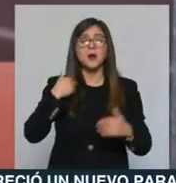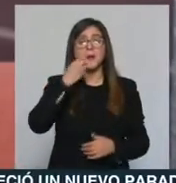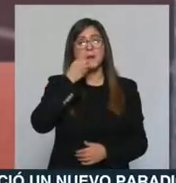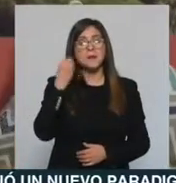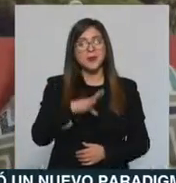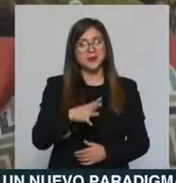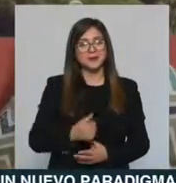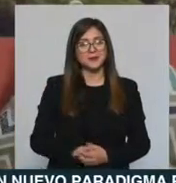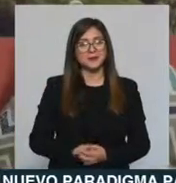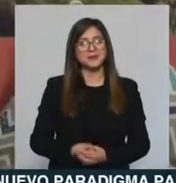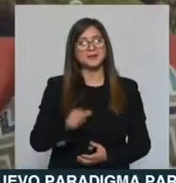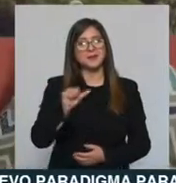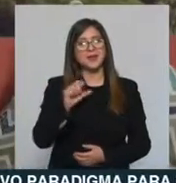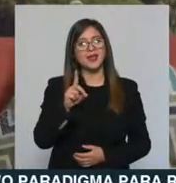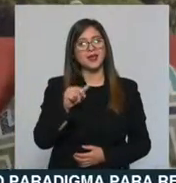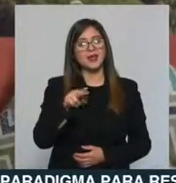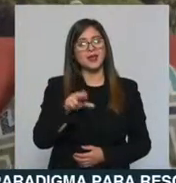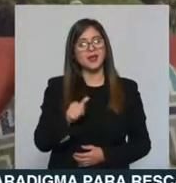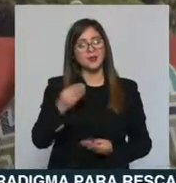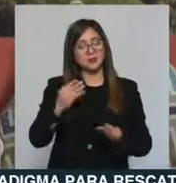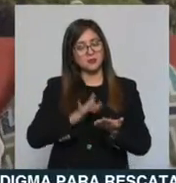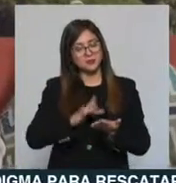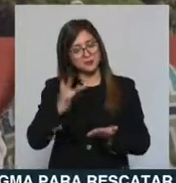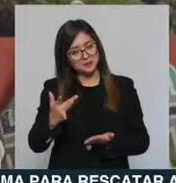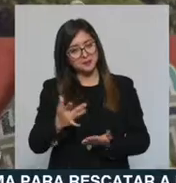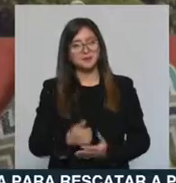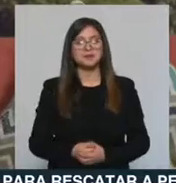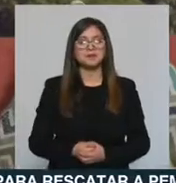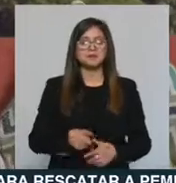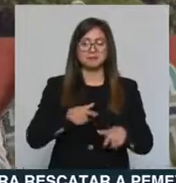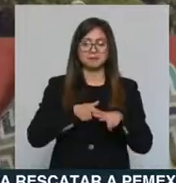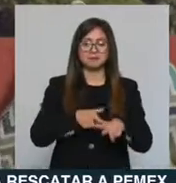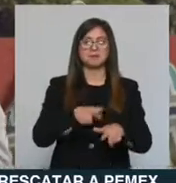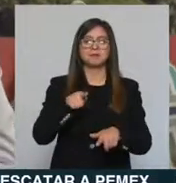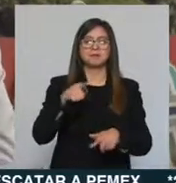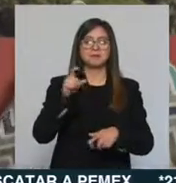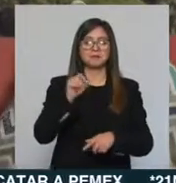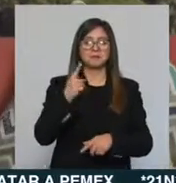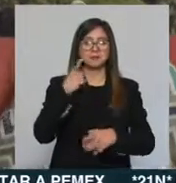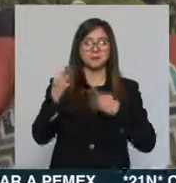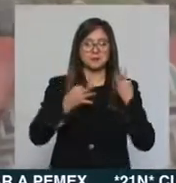Así Adriana es. Lozada, muchas Bienvenido. gracias. Gracias. Y nosotros continuamos con mucho más aquí en 21 Noticias.